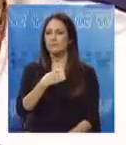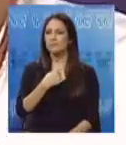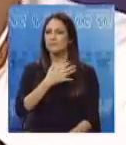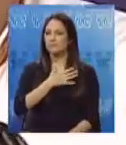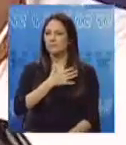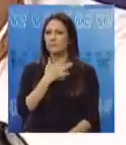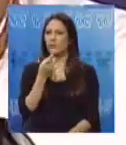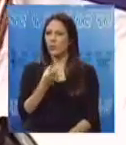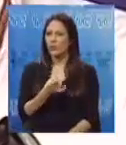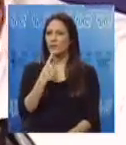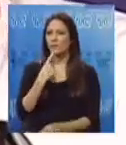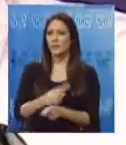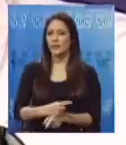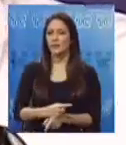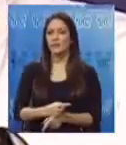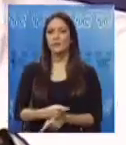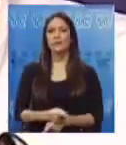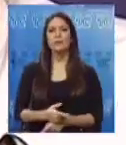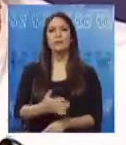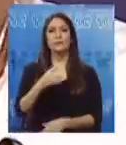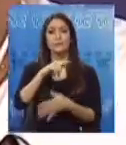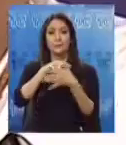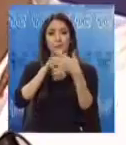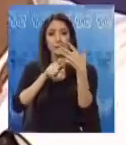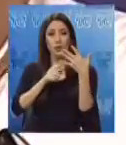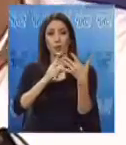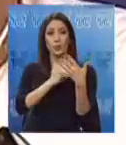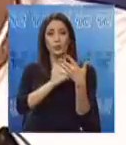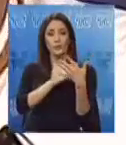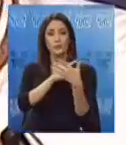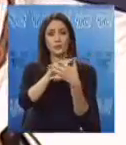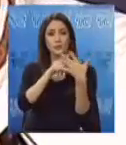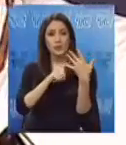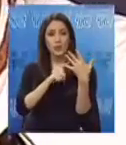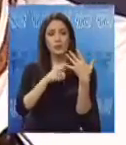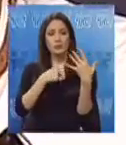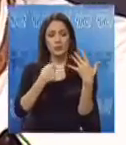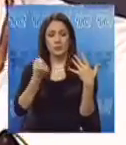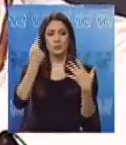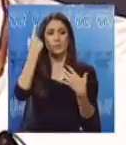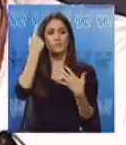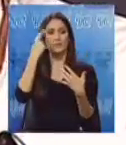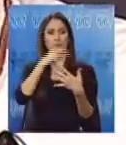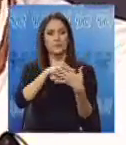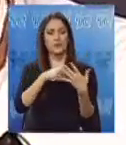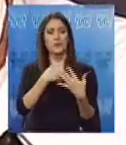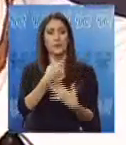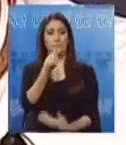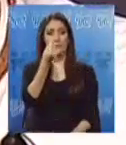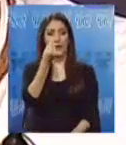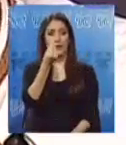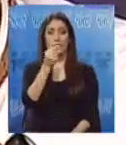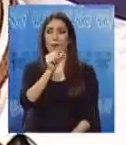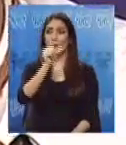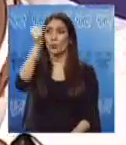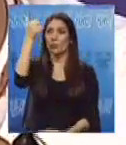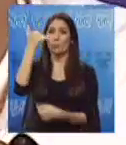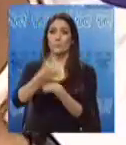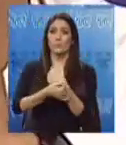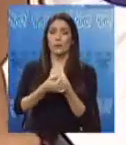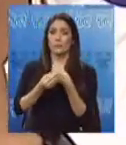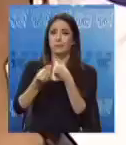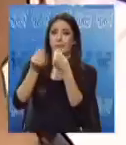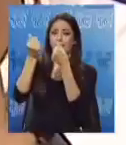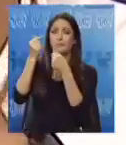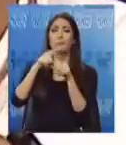alma. Es este asunto de las 5 universidades que han sido descubiertas con plata de paraísos fiscales, 5 universidades privadas. Pero